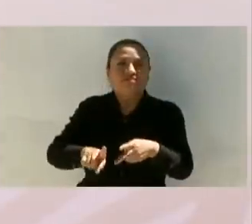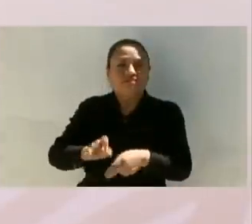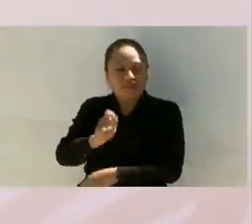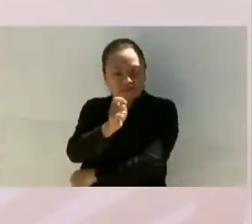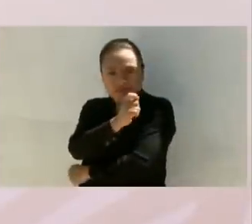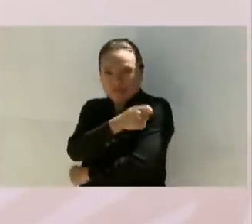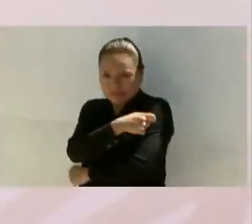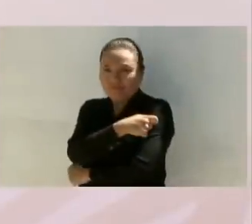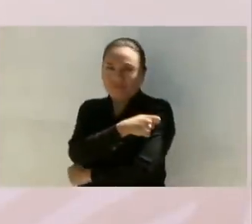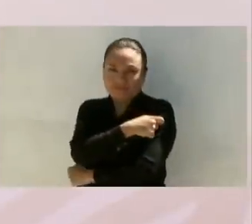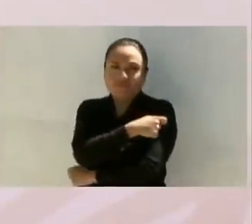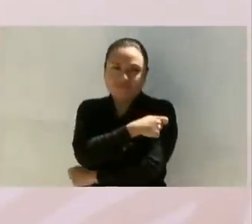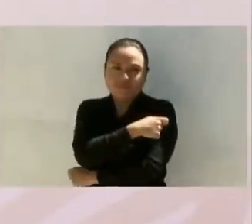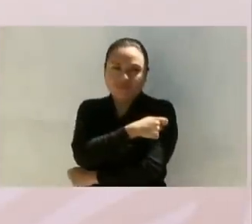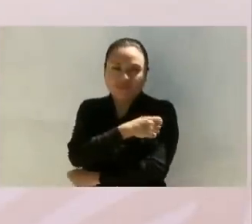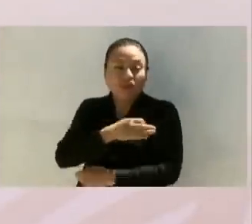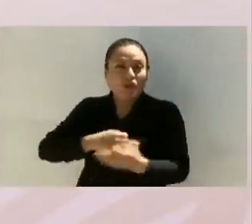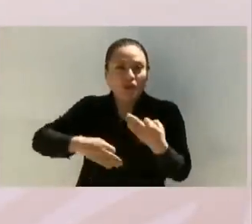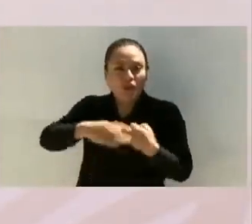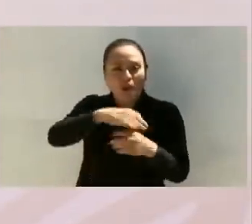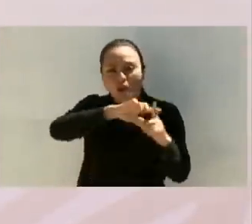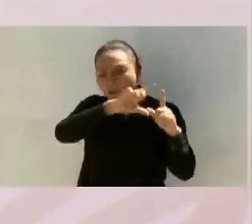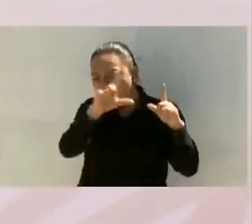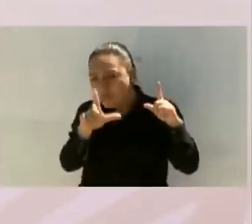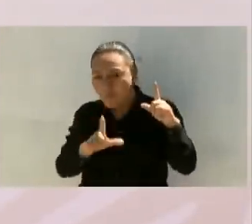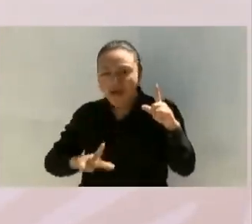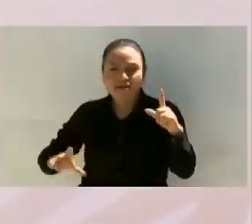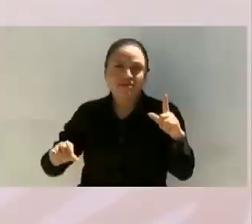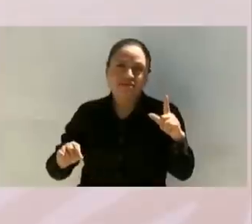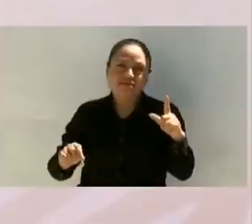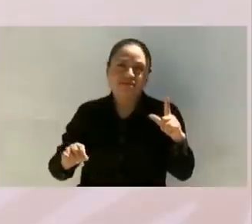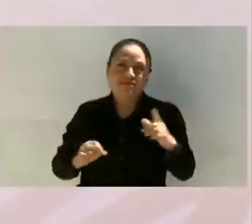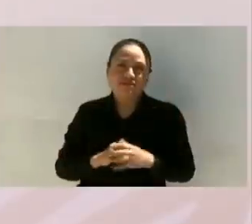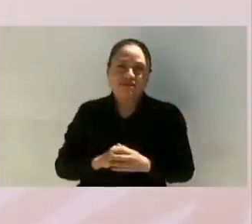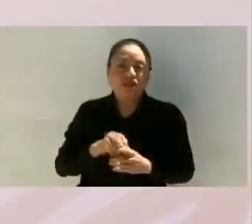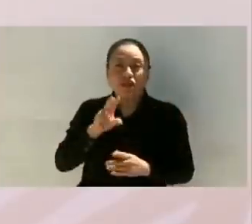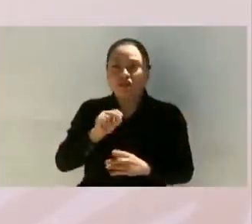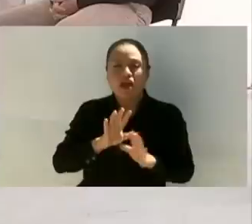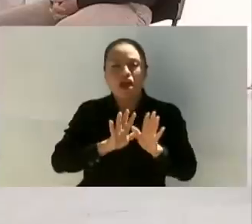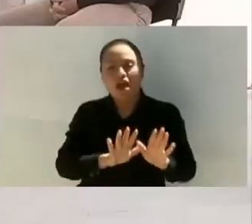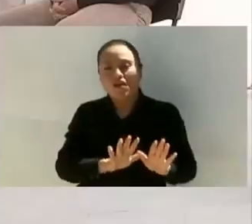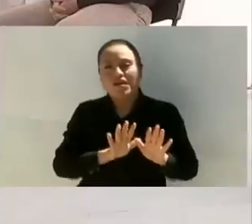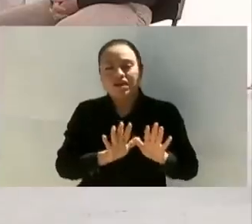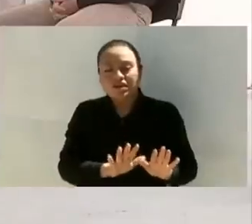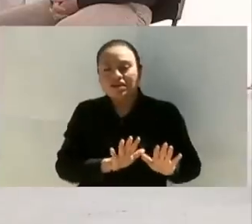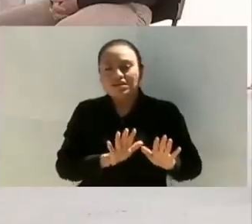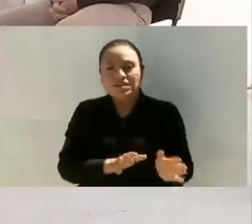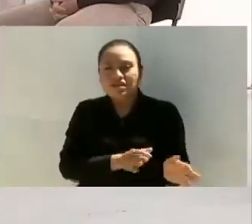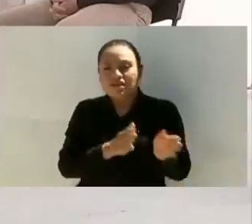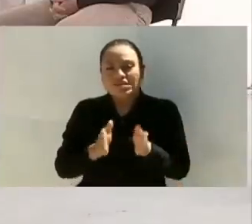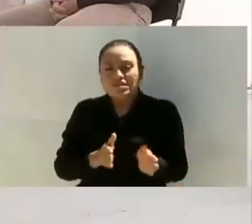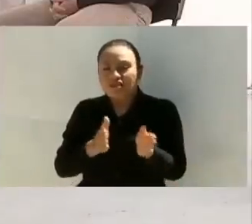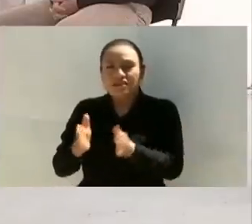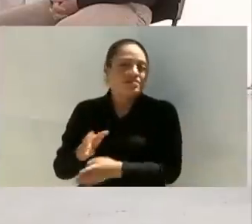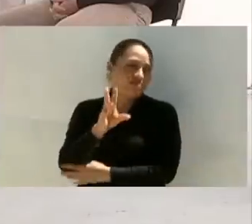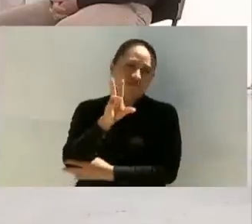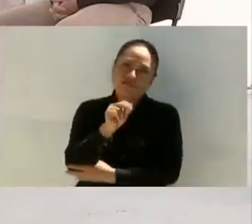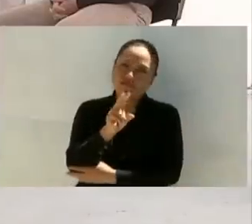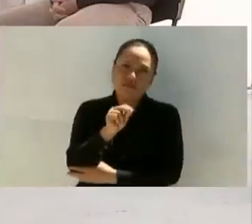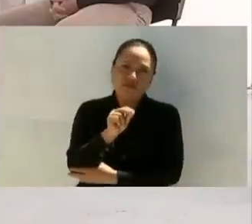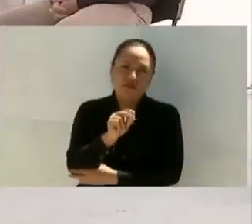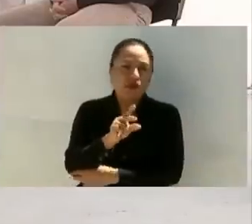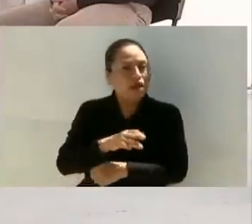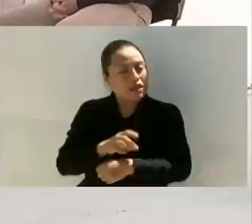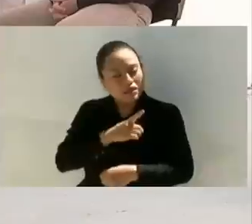vacunación en todo el país y ya no se va a detener para proteger a nuestra gente